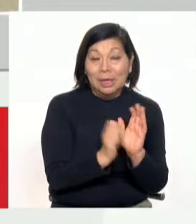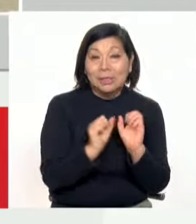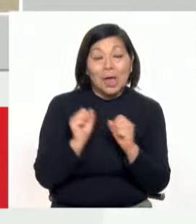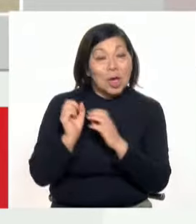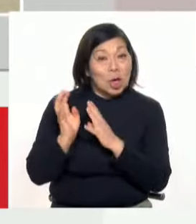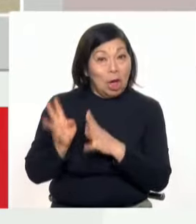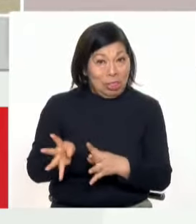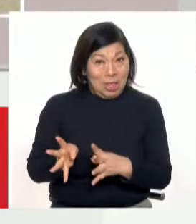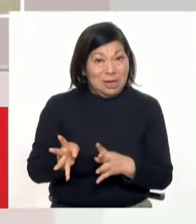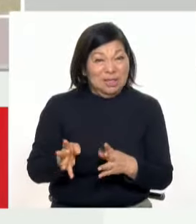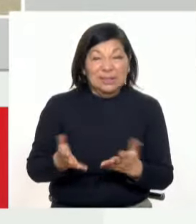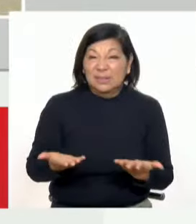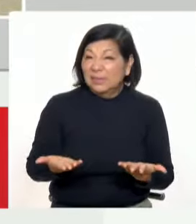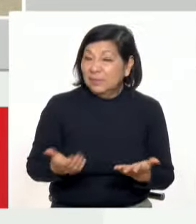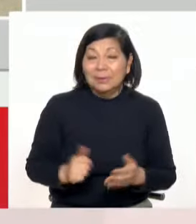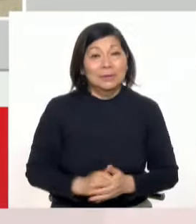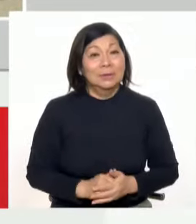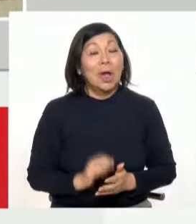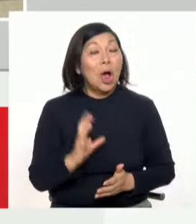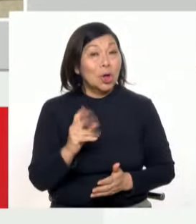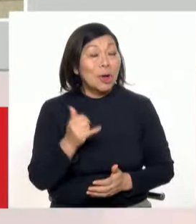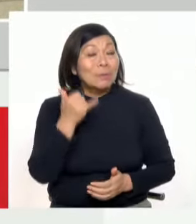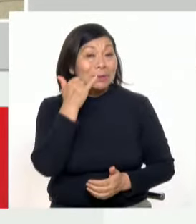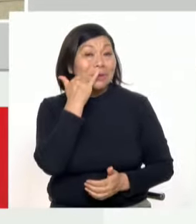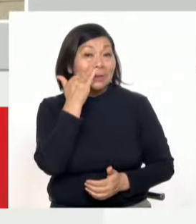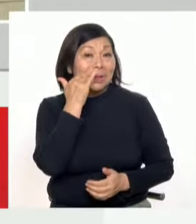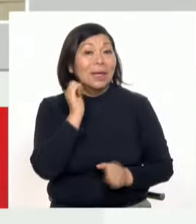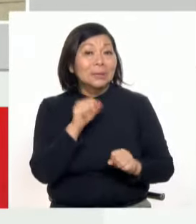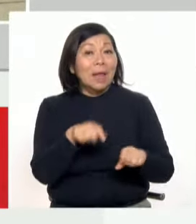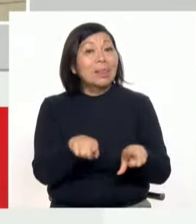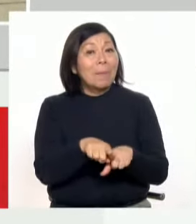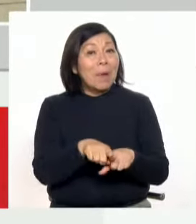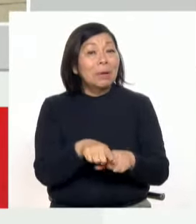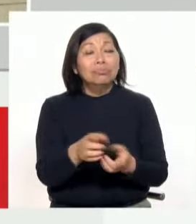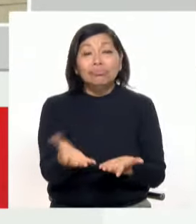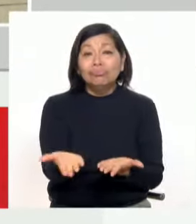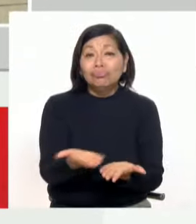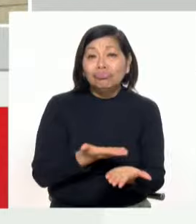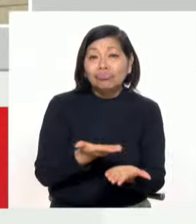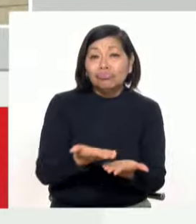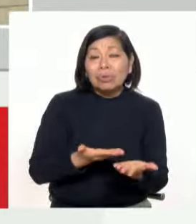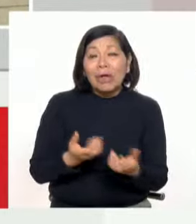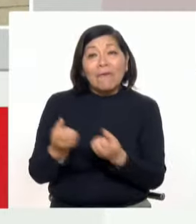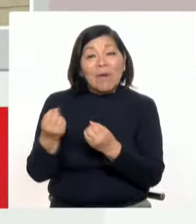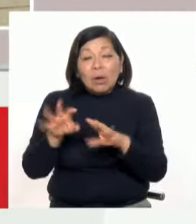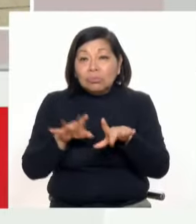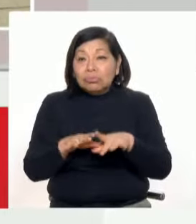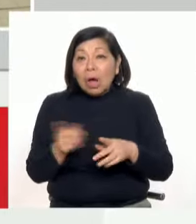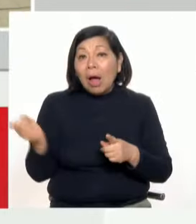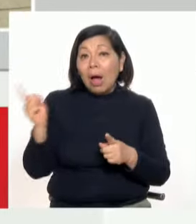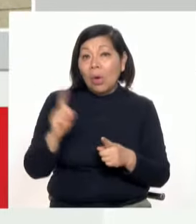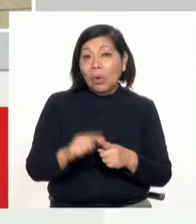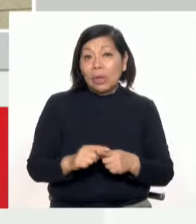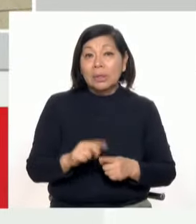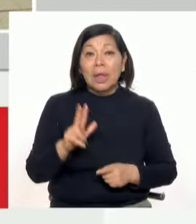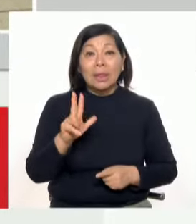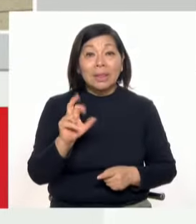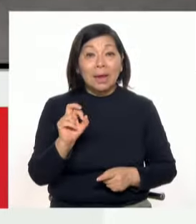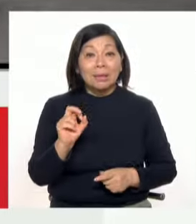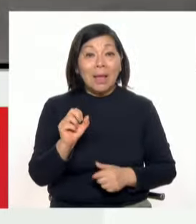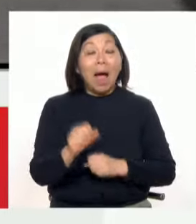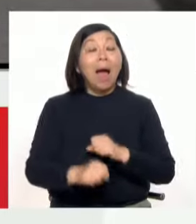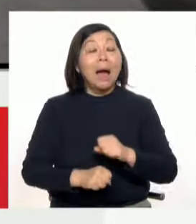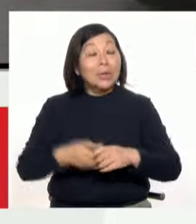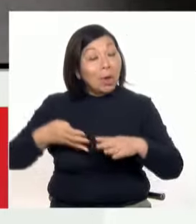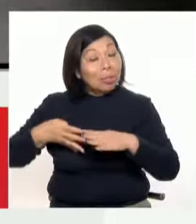condena el robo de celulares y también receptación pues de estos equipos informáticos hasta por 30 años